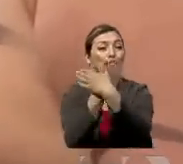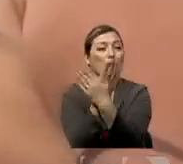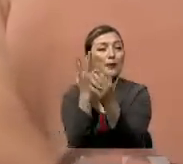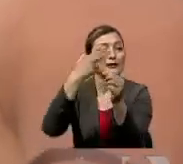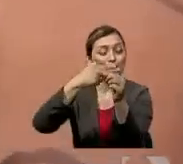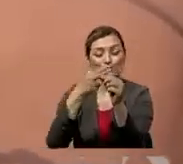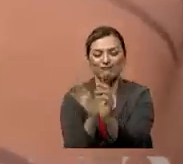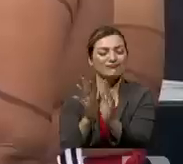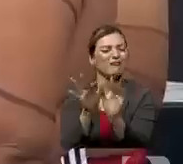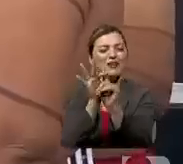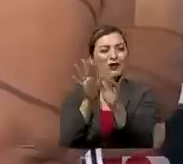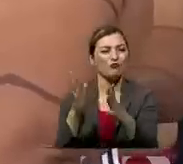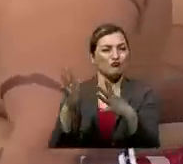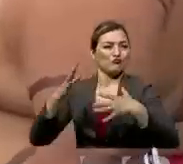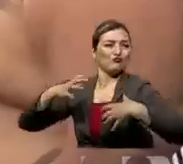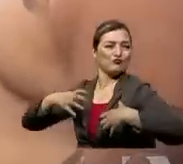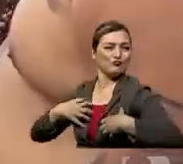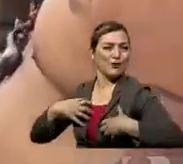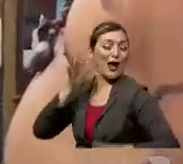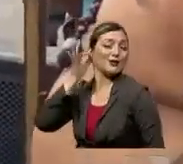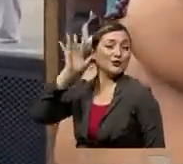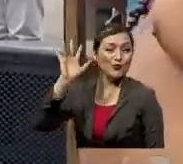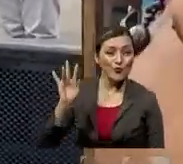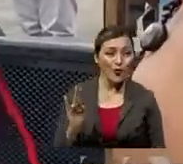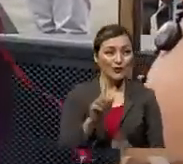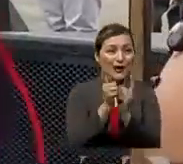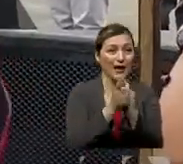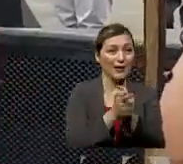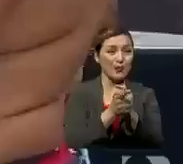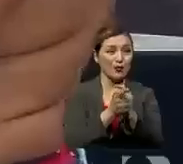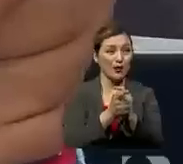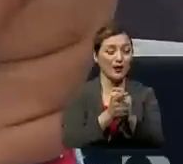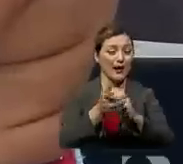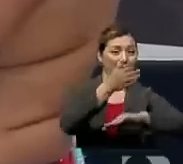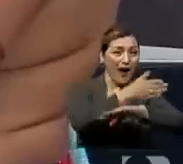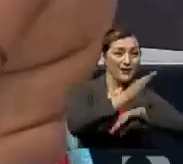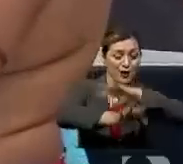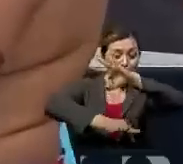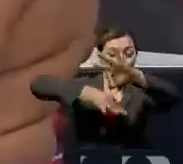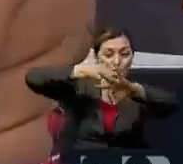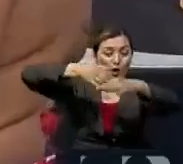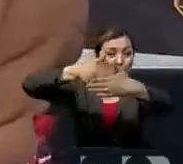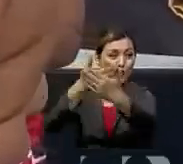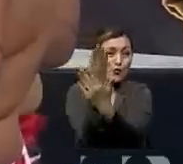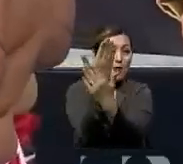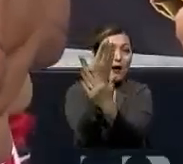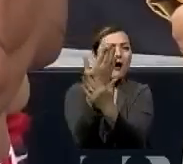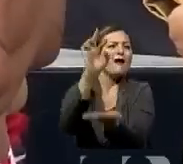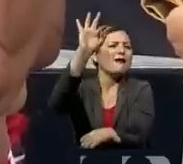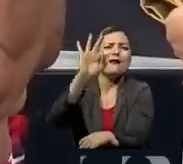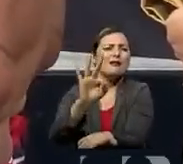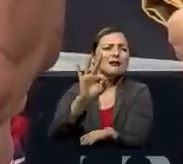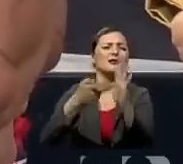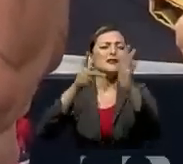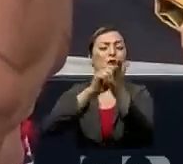de la ceremonia de investidura, en el cual su esposa hizo el cambio del atuendo que vestía por uno nuevo, que representa la fuerza y el